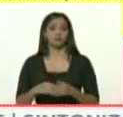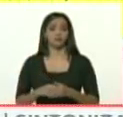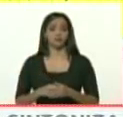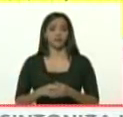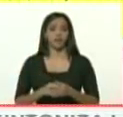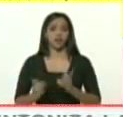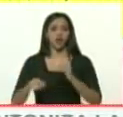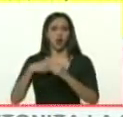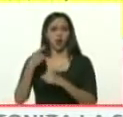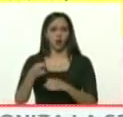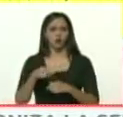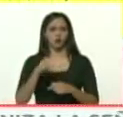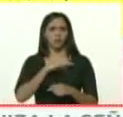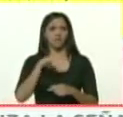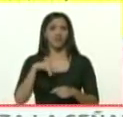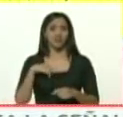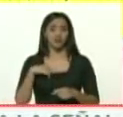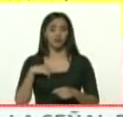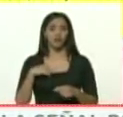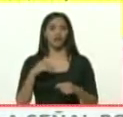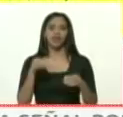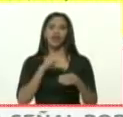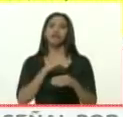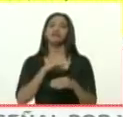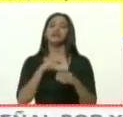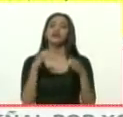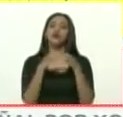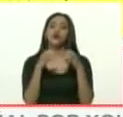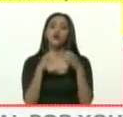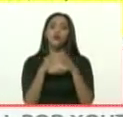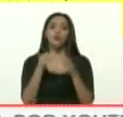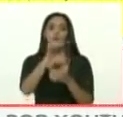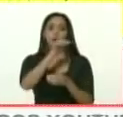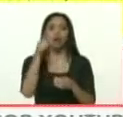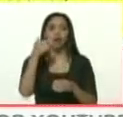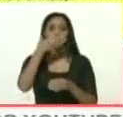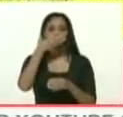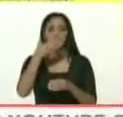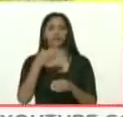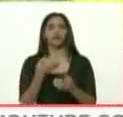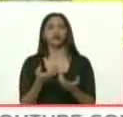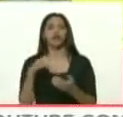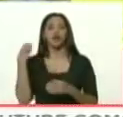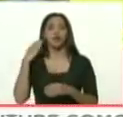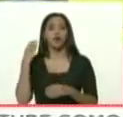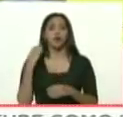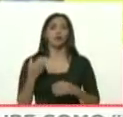los otros integrantes de esa banda narcoparamilitar que en Colombia pues